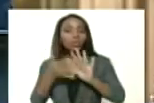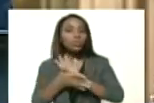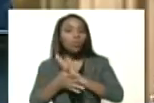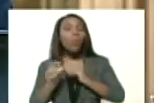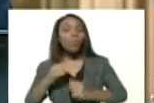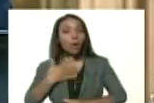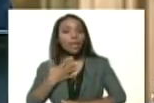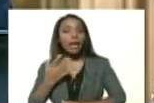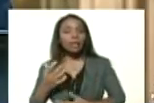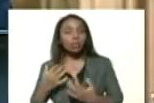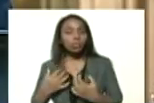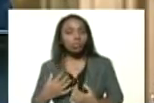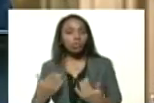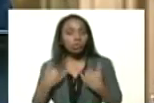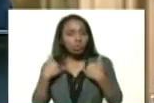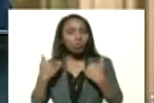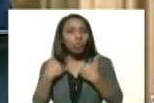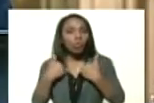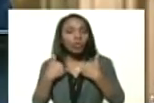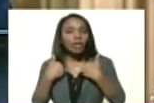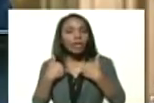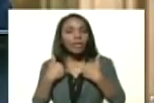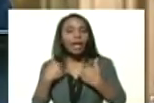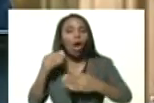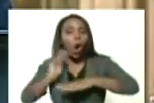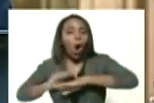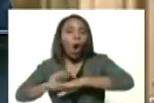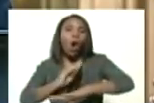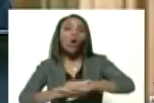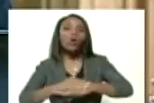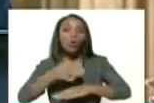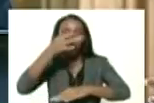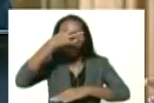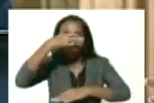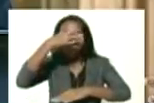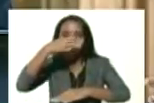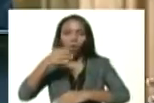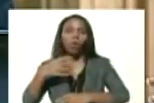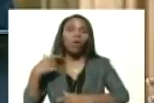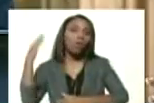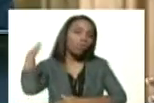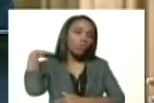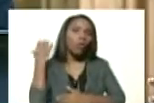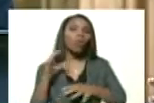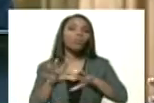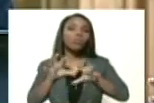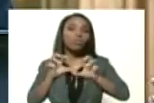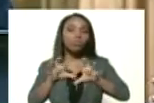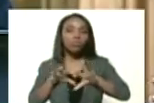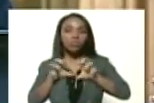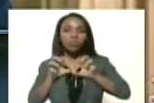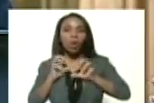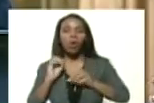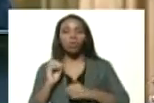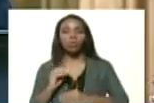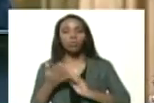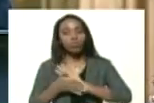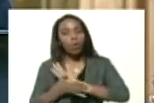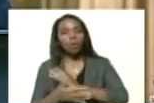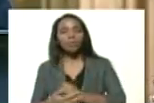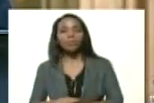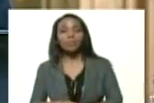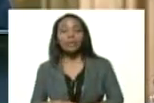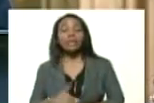sufrir de hongos micosis bronquial o pulmonar y